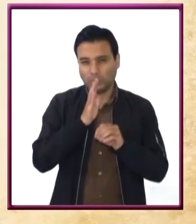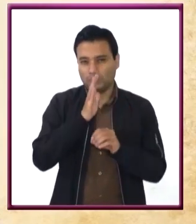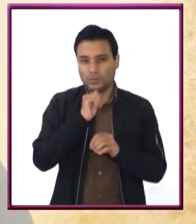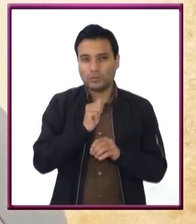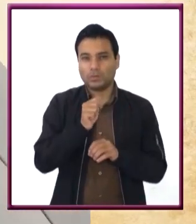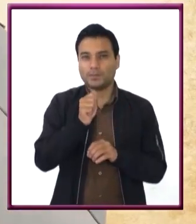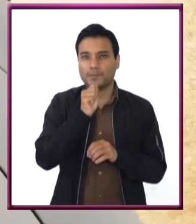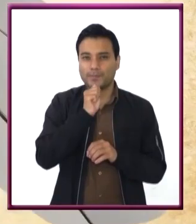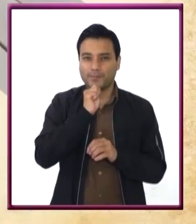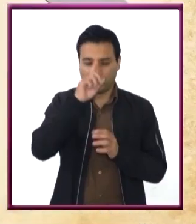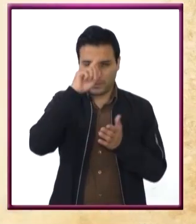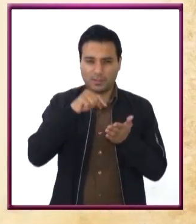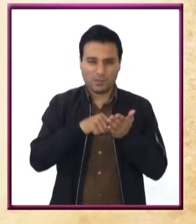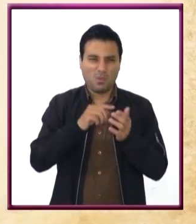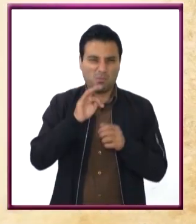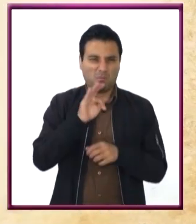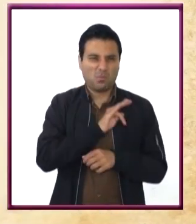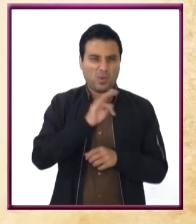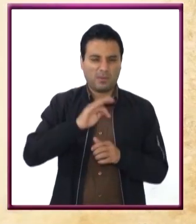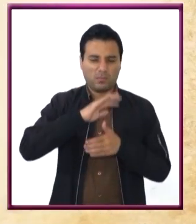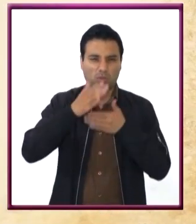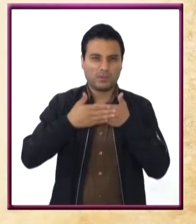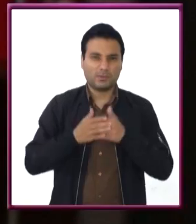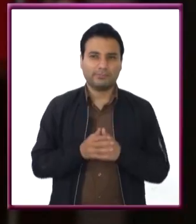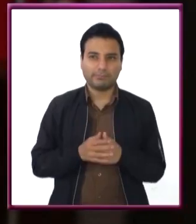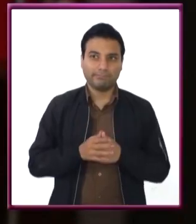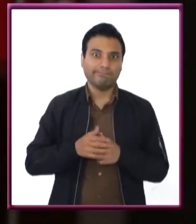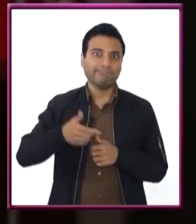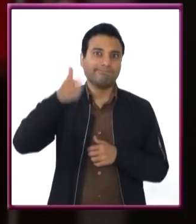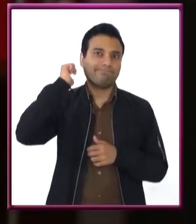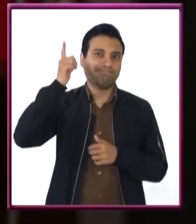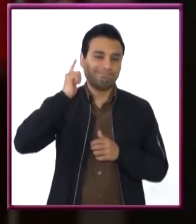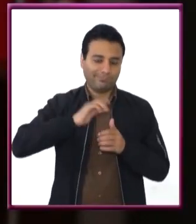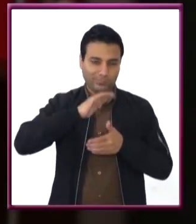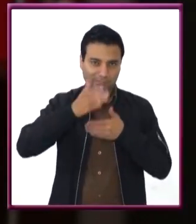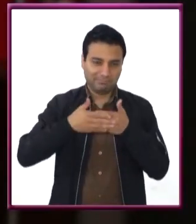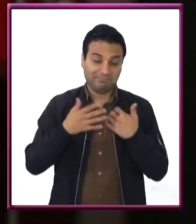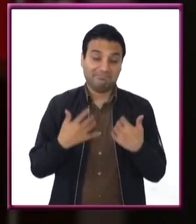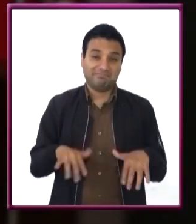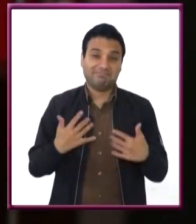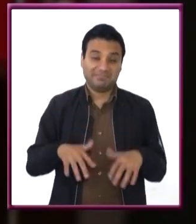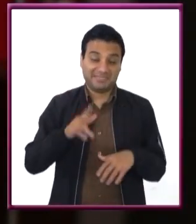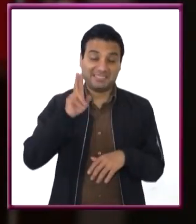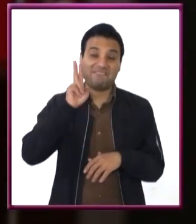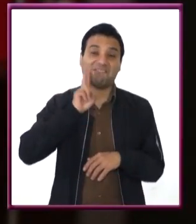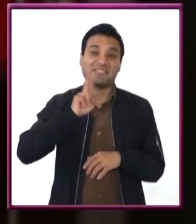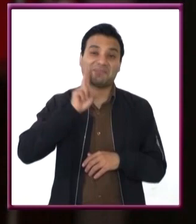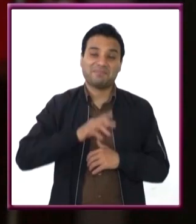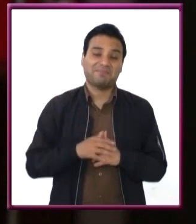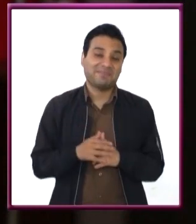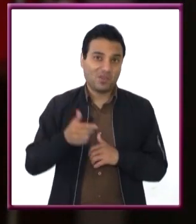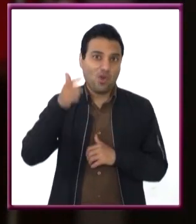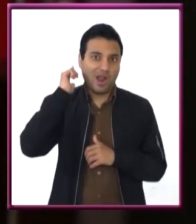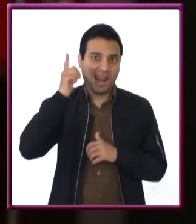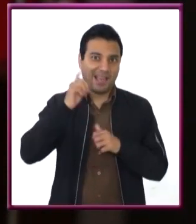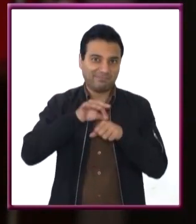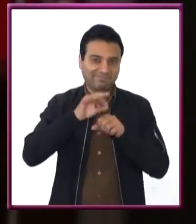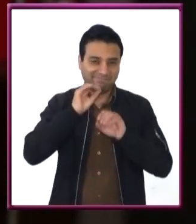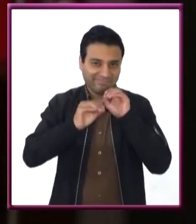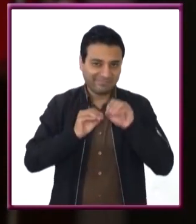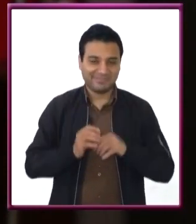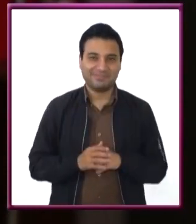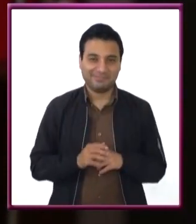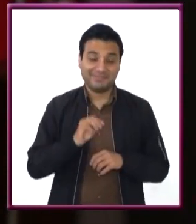algún momento, a mi muy humilde opinión, se podrá realizar. Sería increíble poder ver alguno de esos inventos llevados a la realidad,